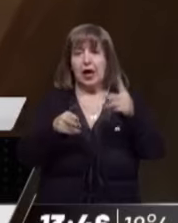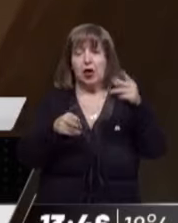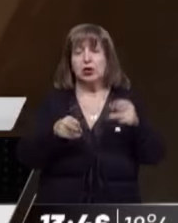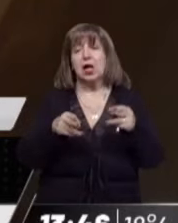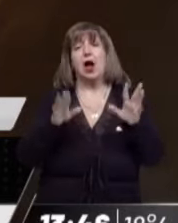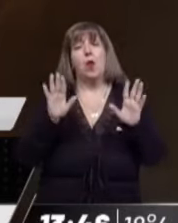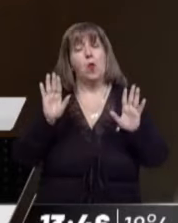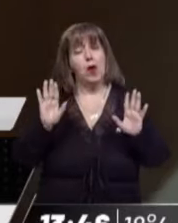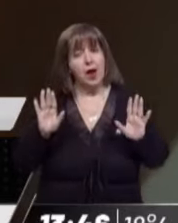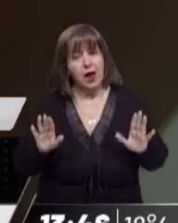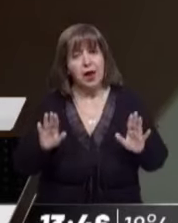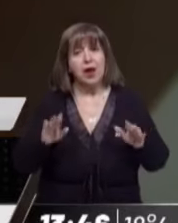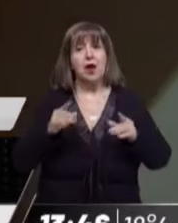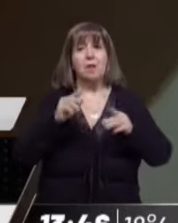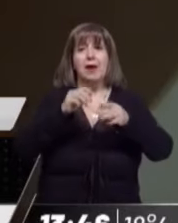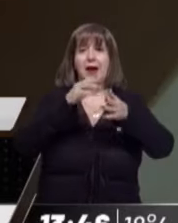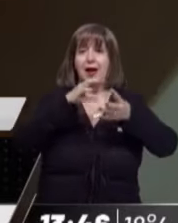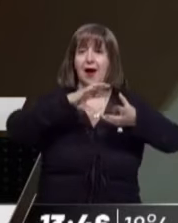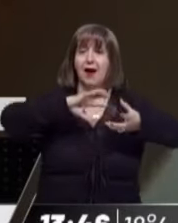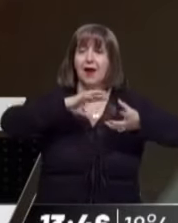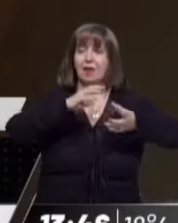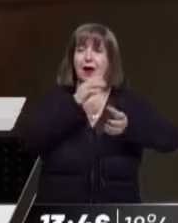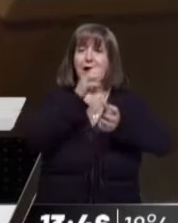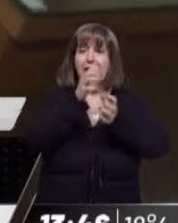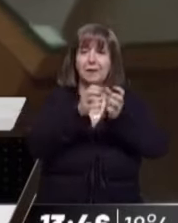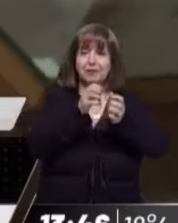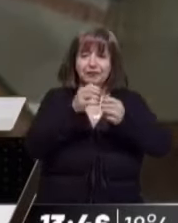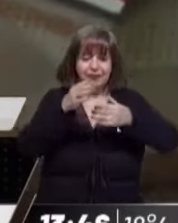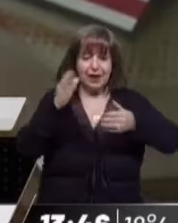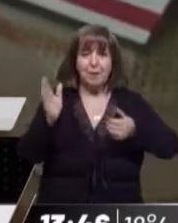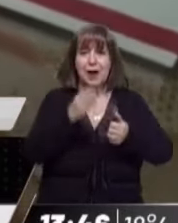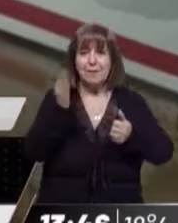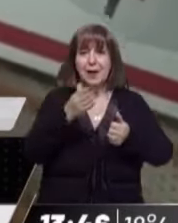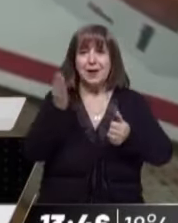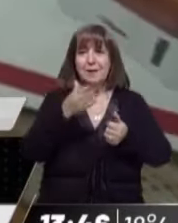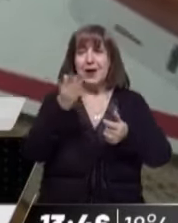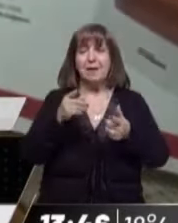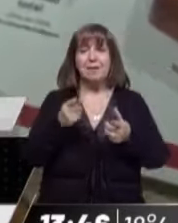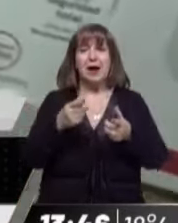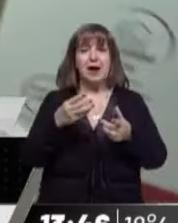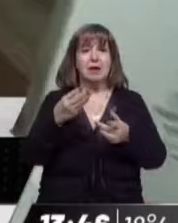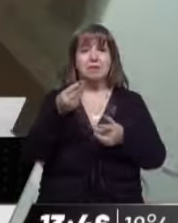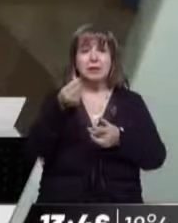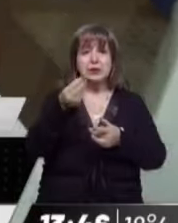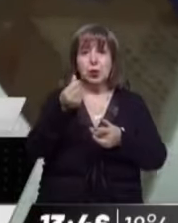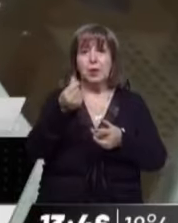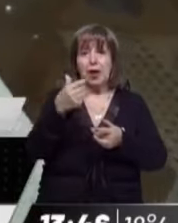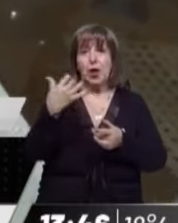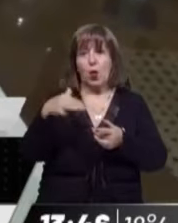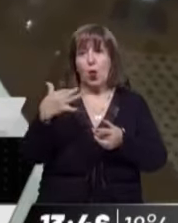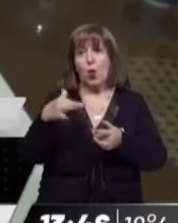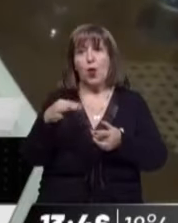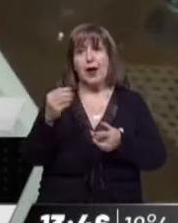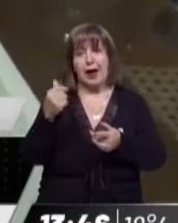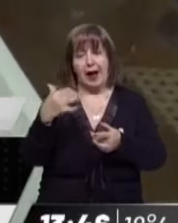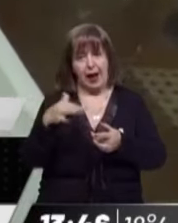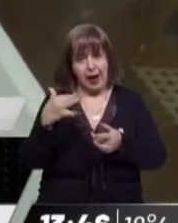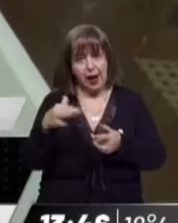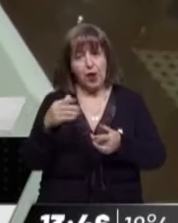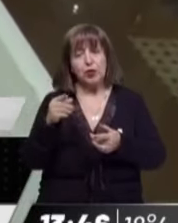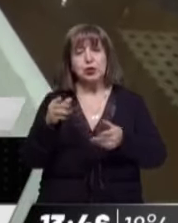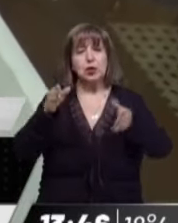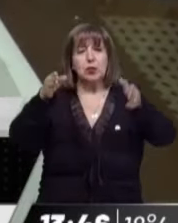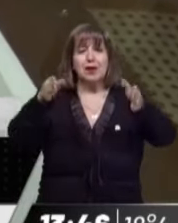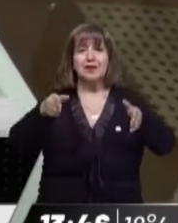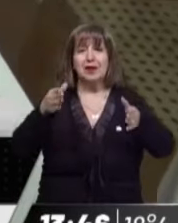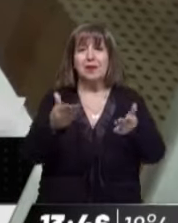sigue considerando para la fabricación de estas cunas que cu y mucho en lo económico también en